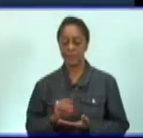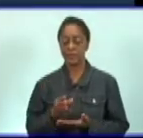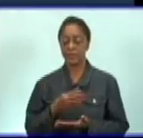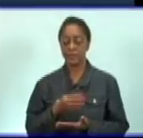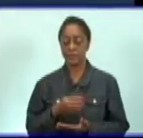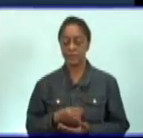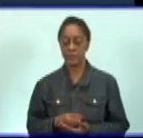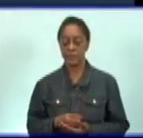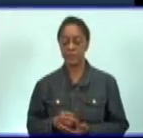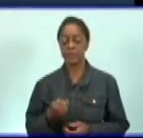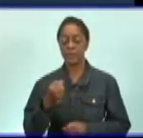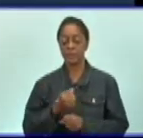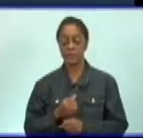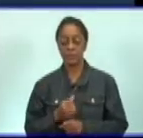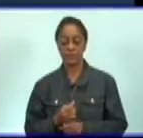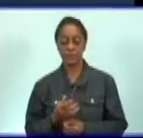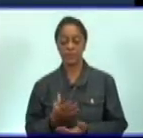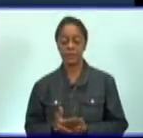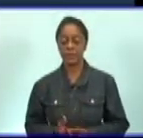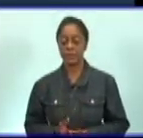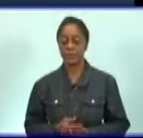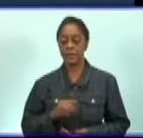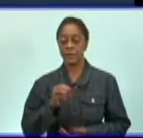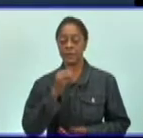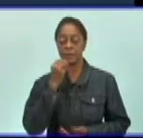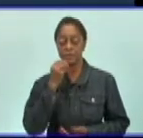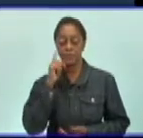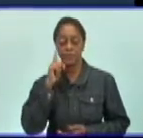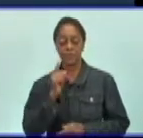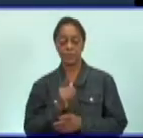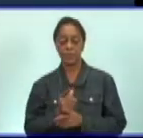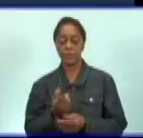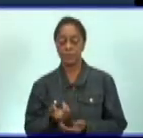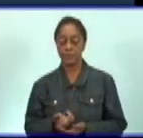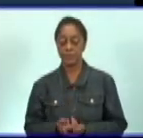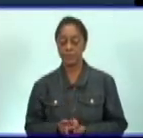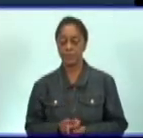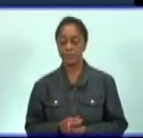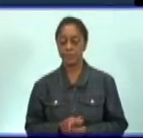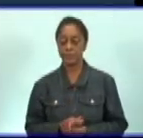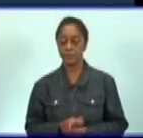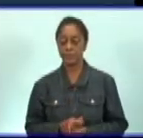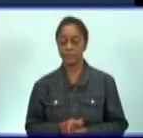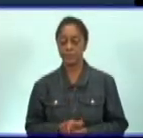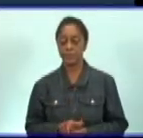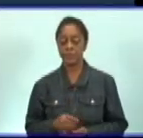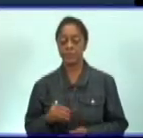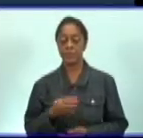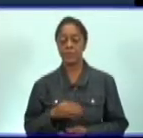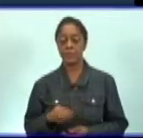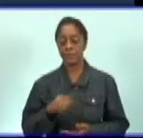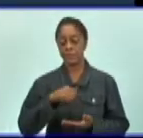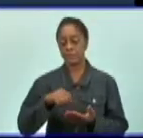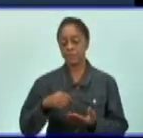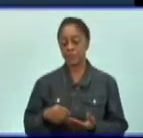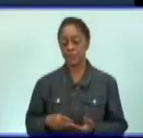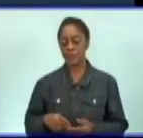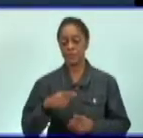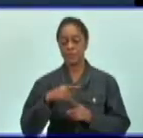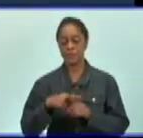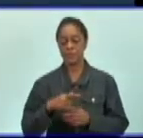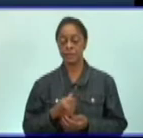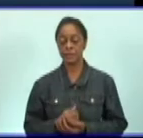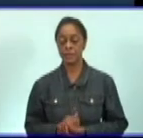texto y del cuaderno de trabajo que pueden encontrar el procedimiento escrito de la